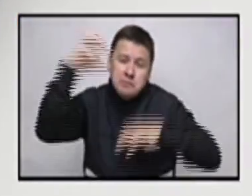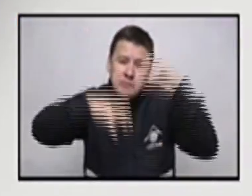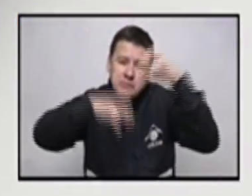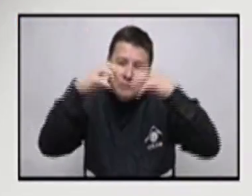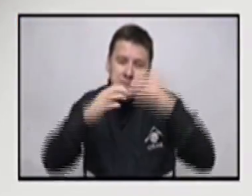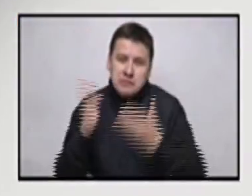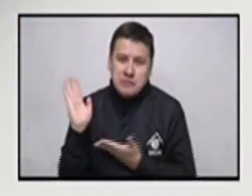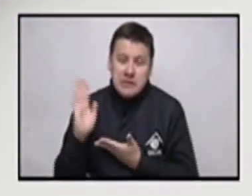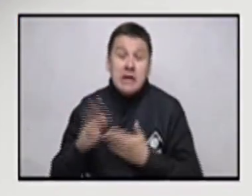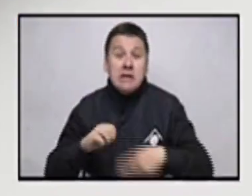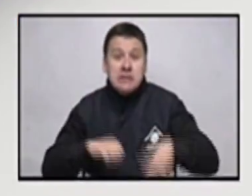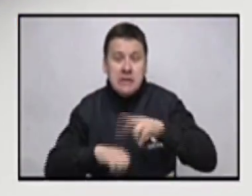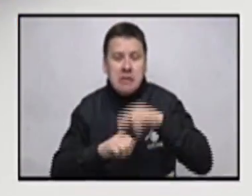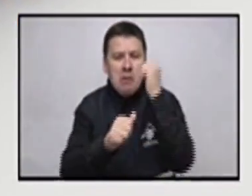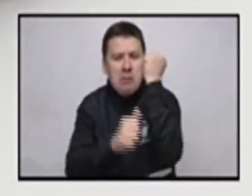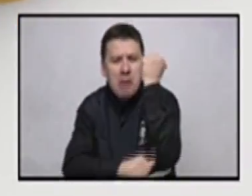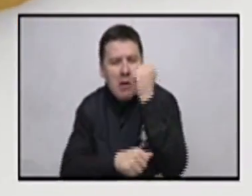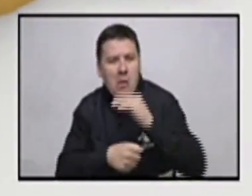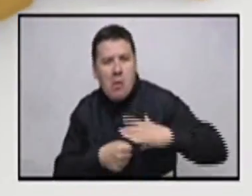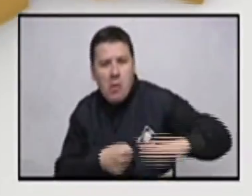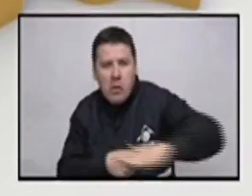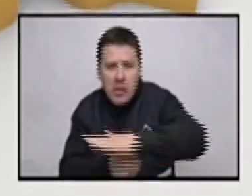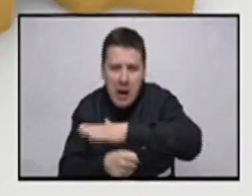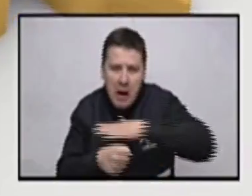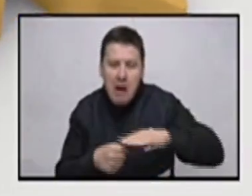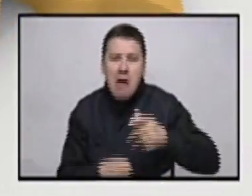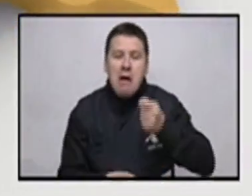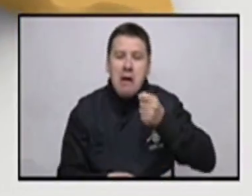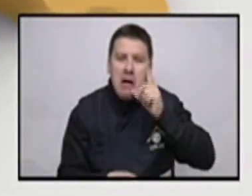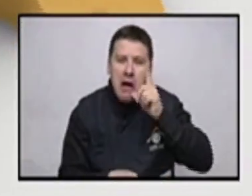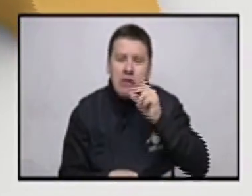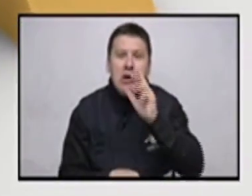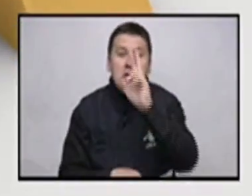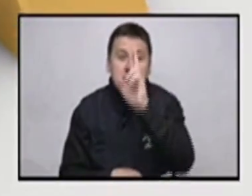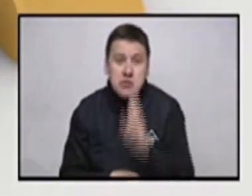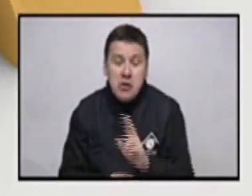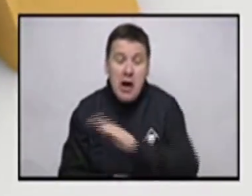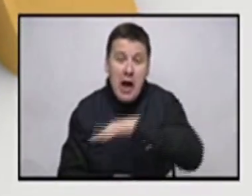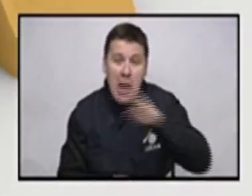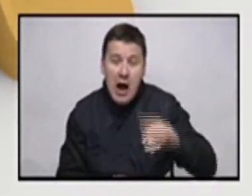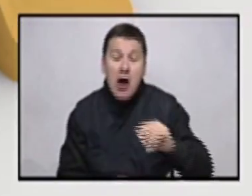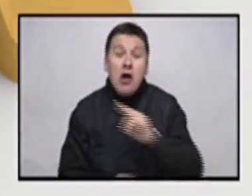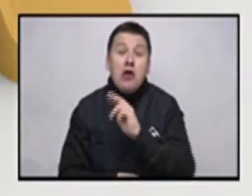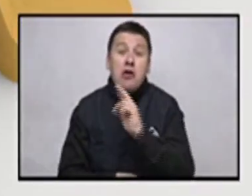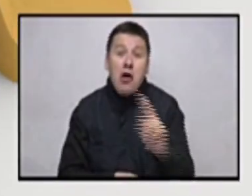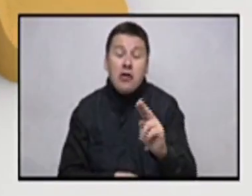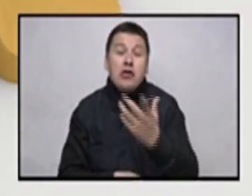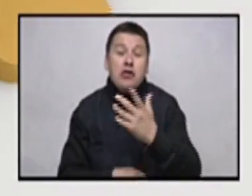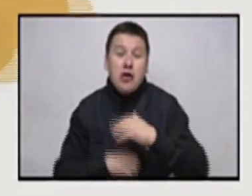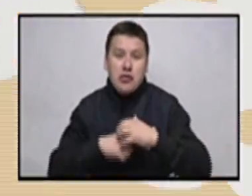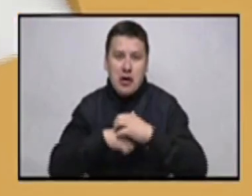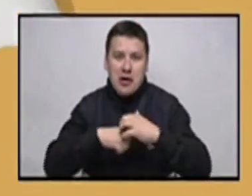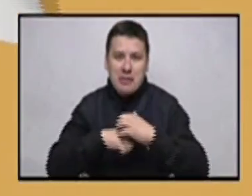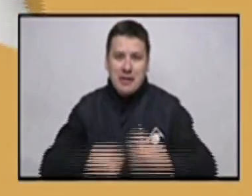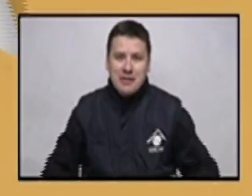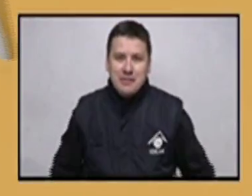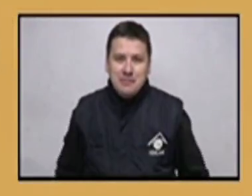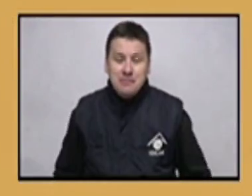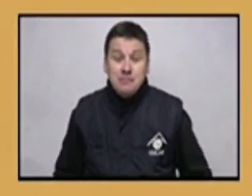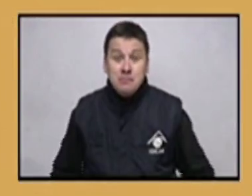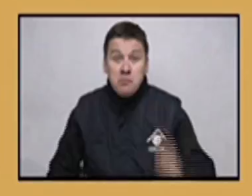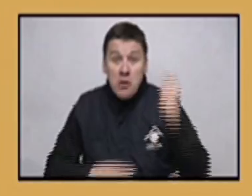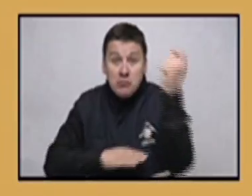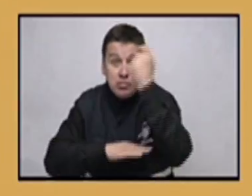de los Santanderes, Boyacá, Cundinamarca, Caldas, sur de Antioquia y norte del Tolima. En los